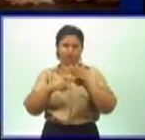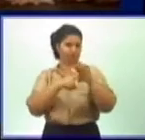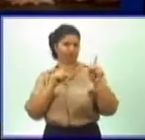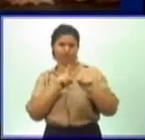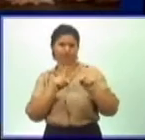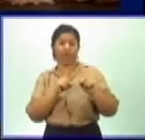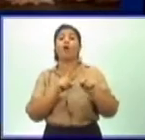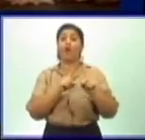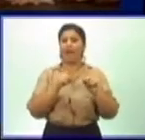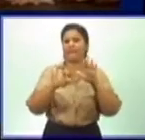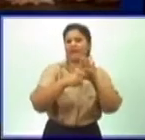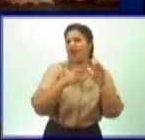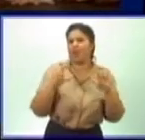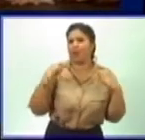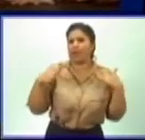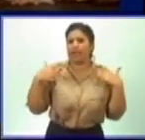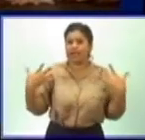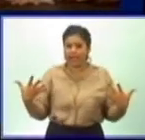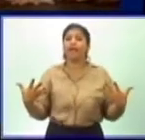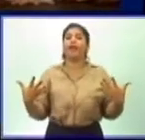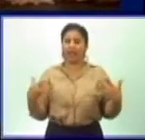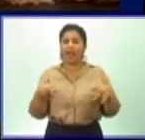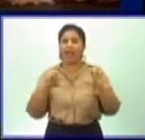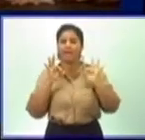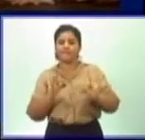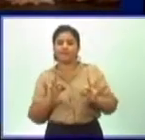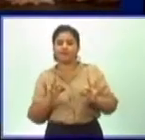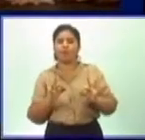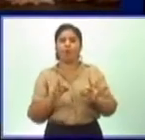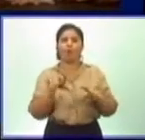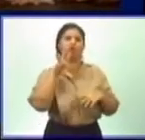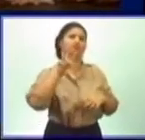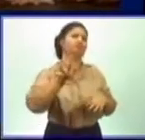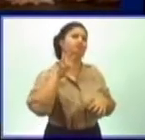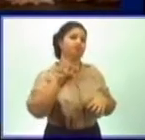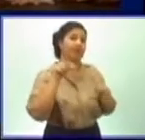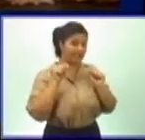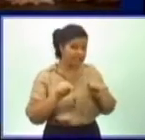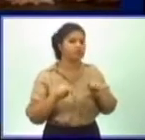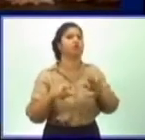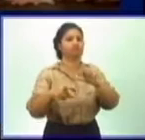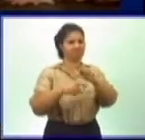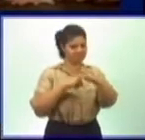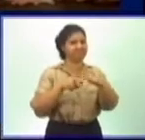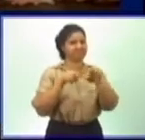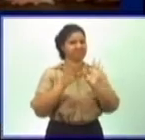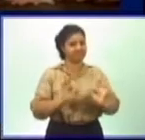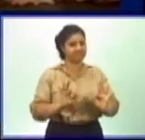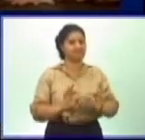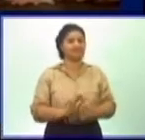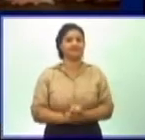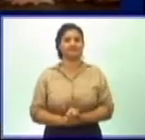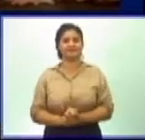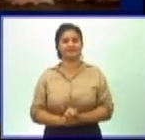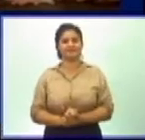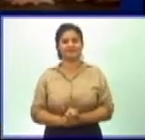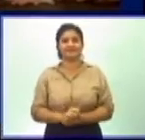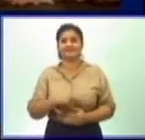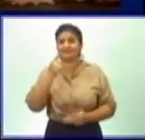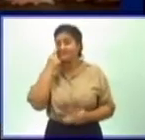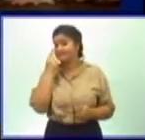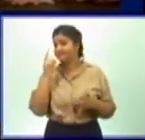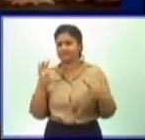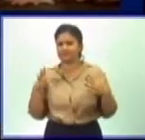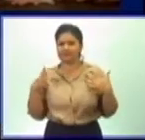acción. Fíjense que ya desde acá, sin leer la obra, sin ver al personaje proyectarse, ya él